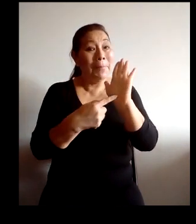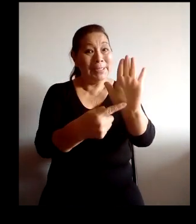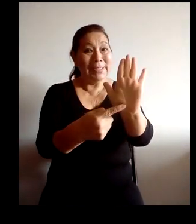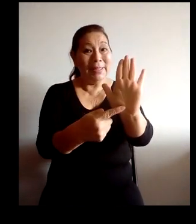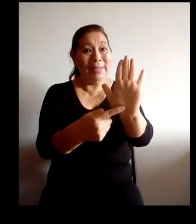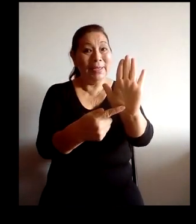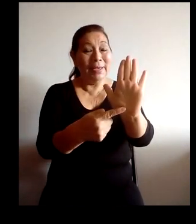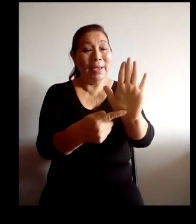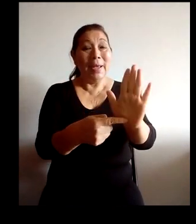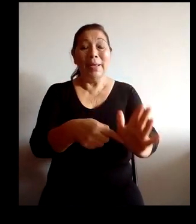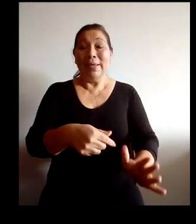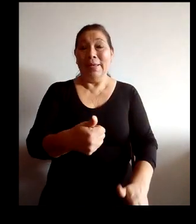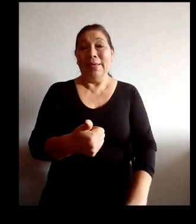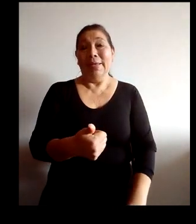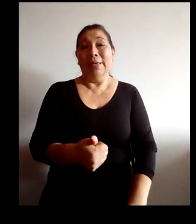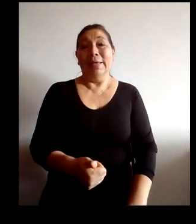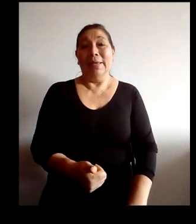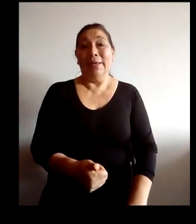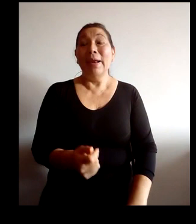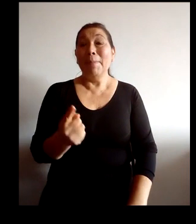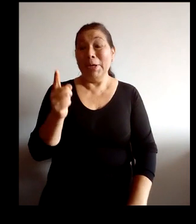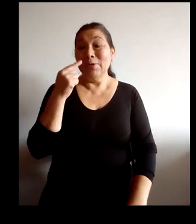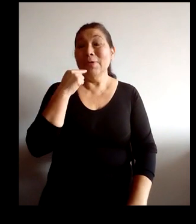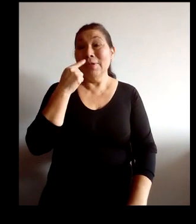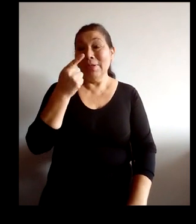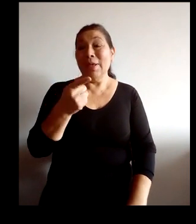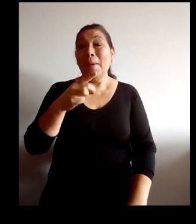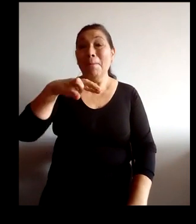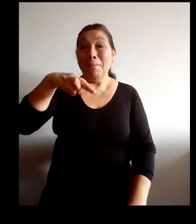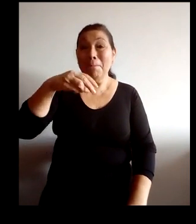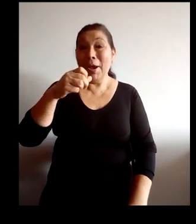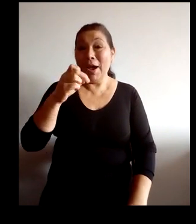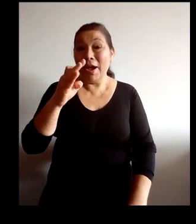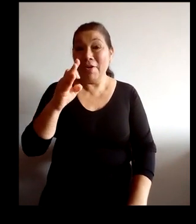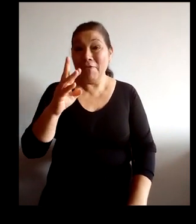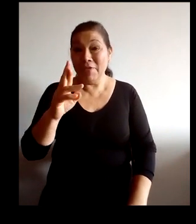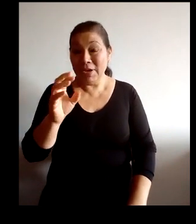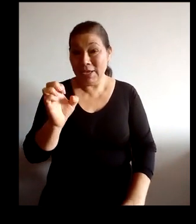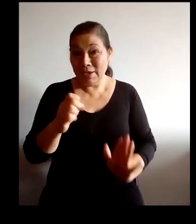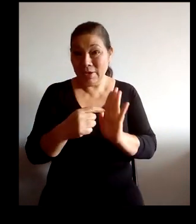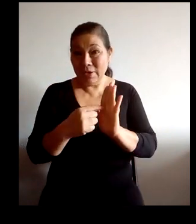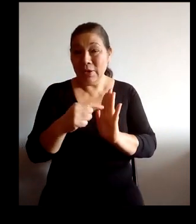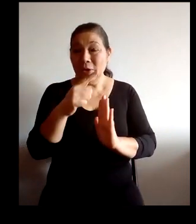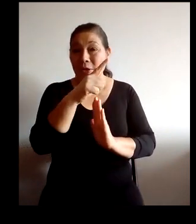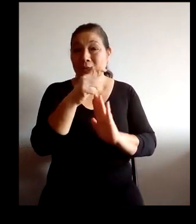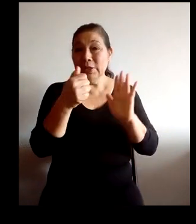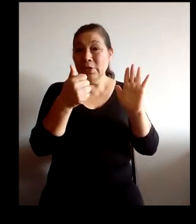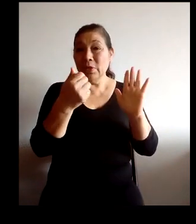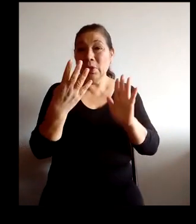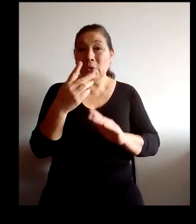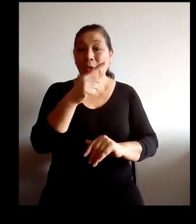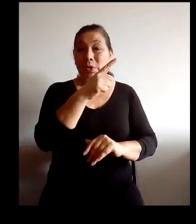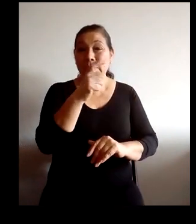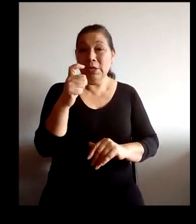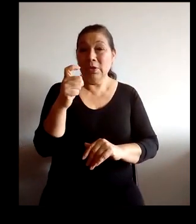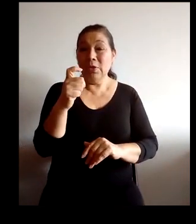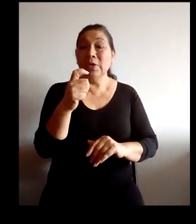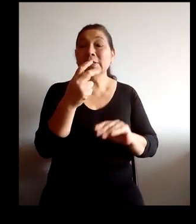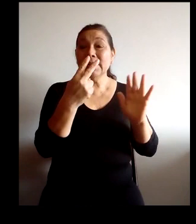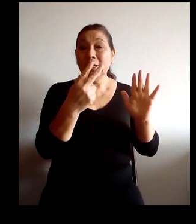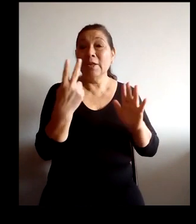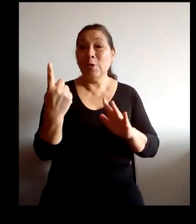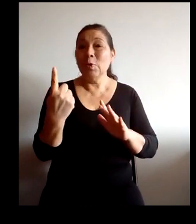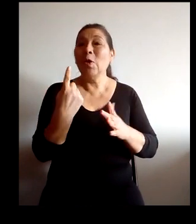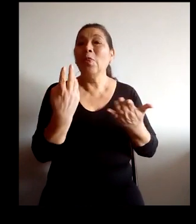fojas 169 y 171, se señala que no está expuesto a ruido, por lo cual no se ha acreditado